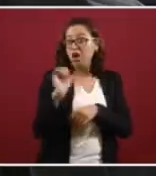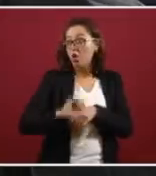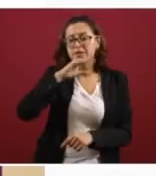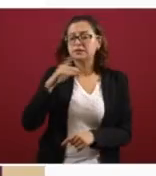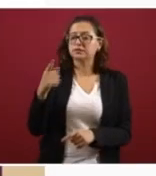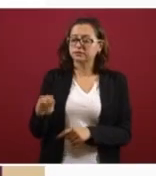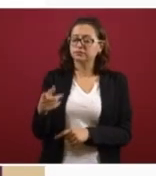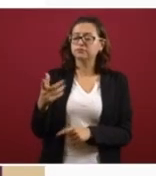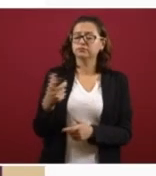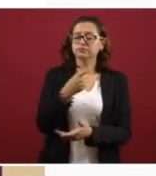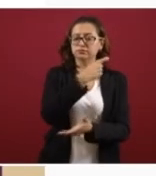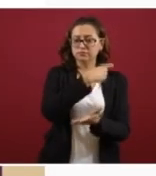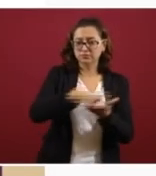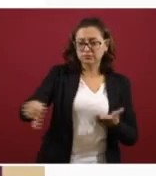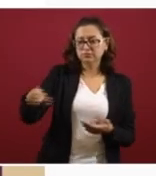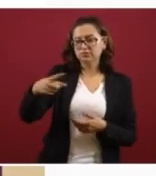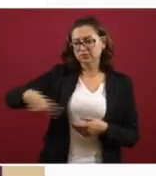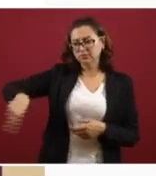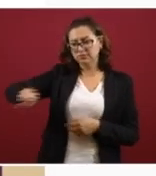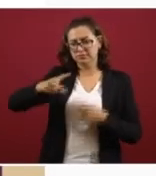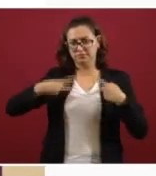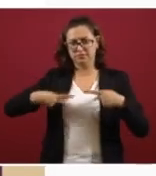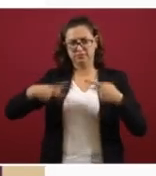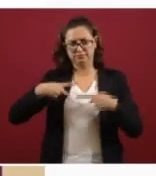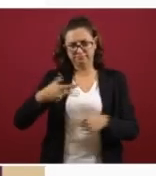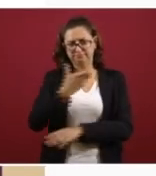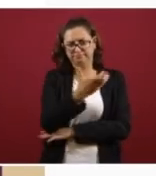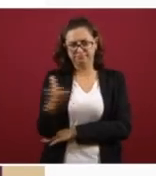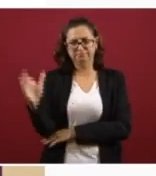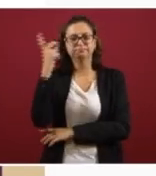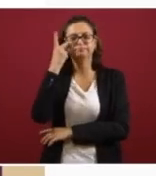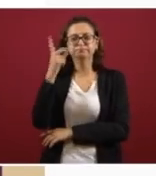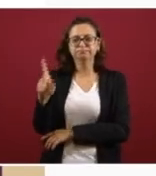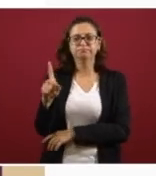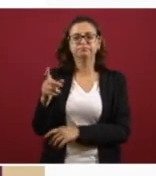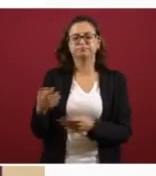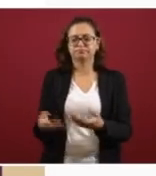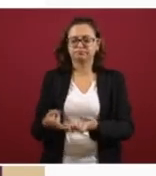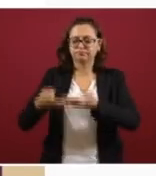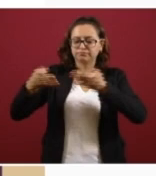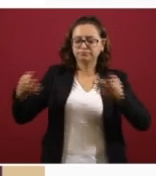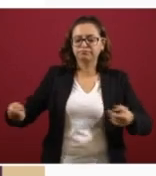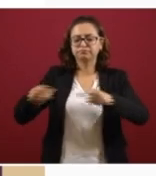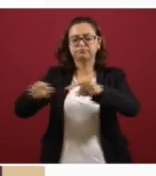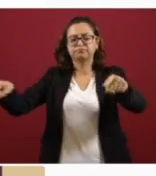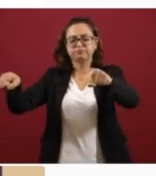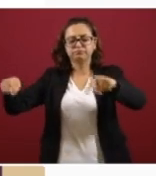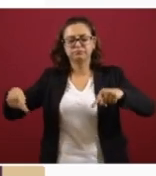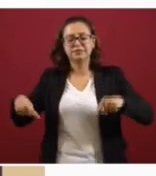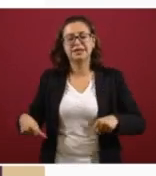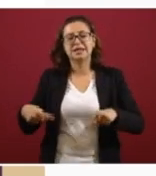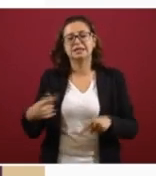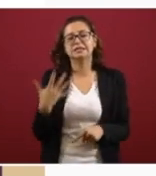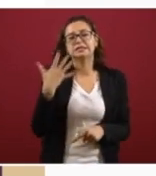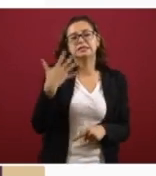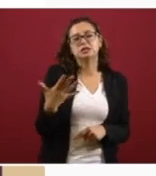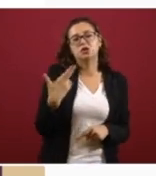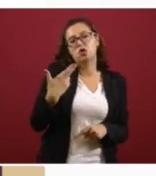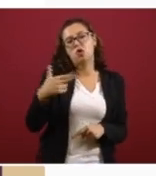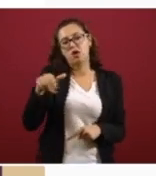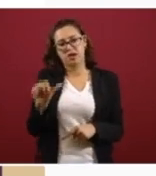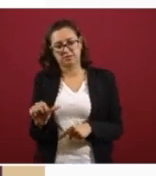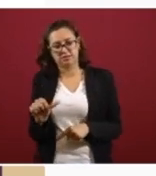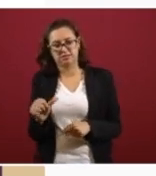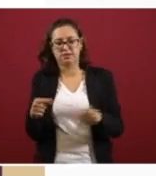Asimismo, se explicó que los precios de garantía o estímulo representan apoyo en los ingresos y productividad para 2 millones de productos